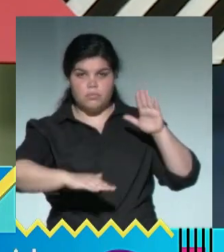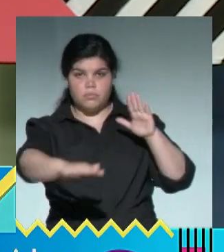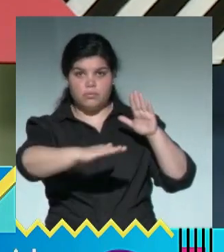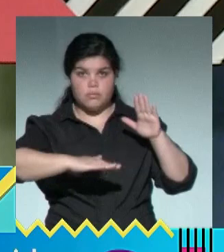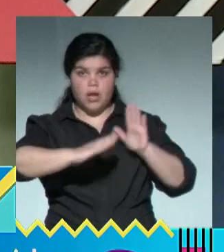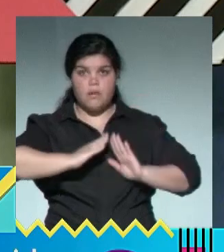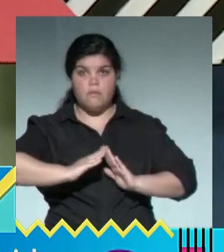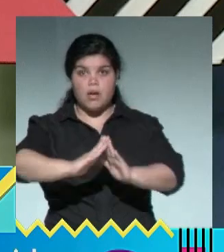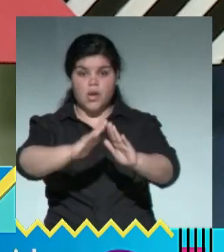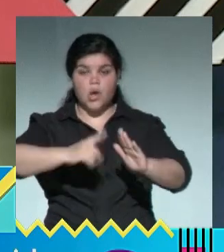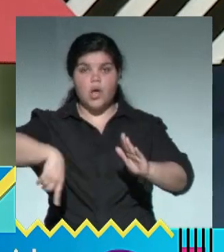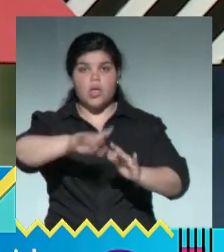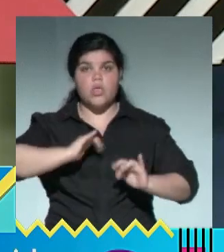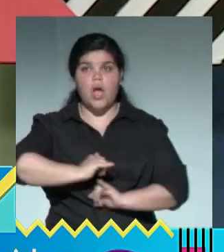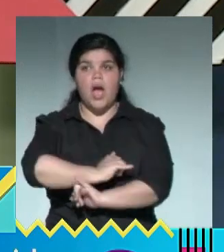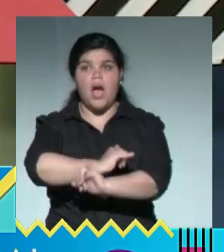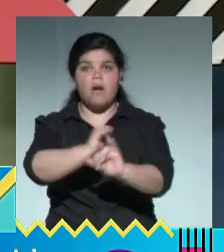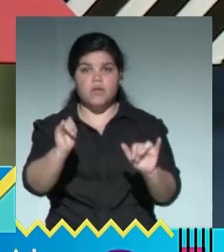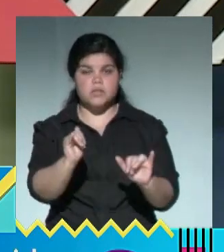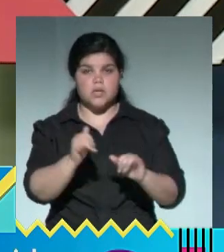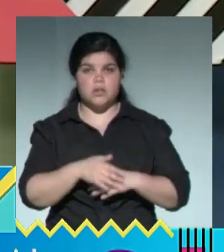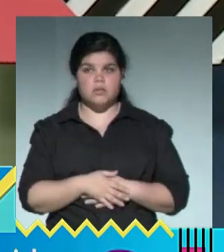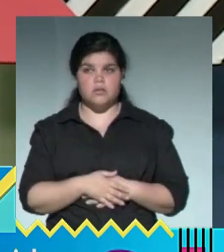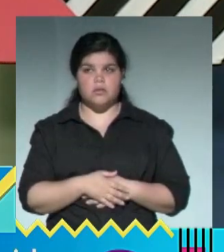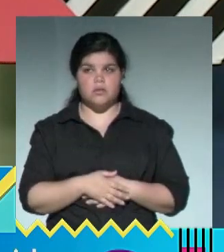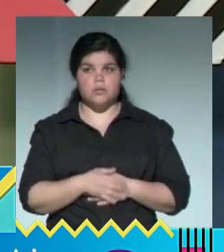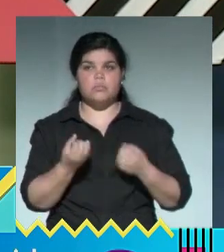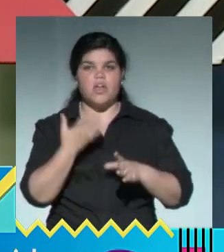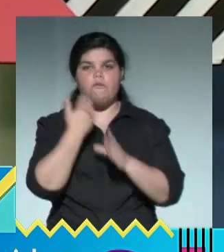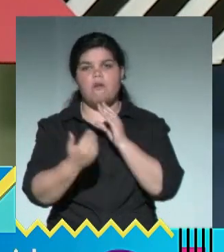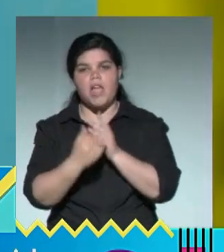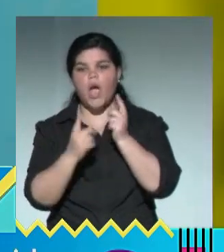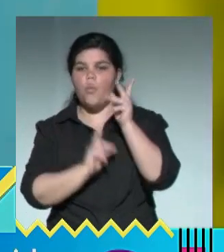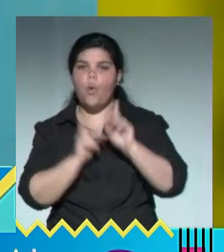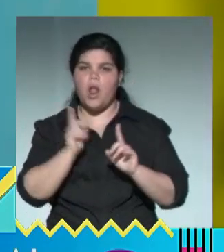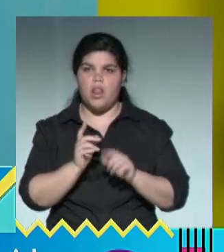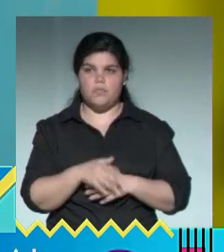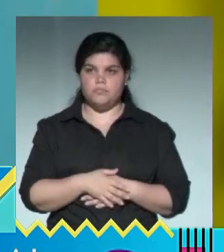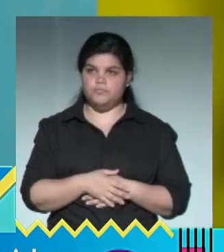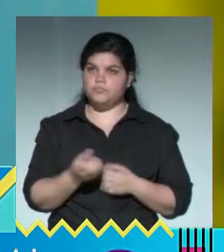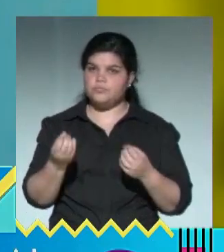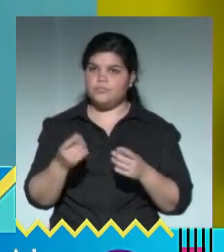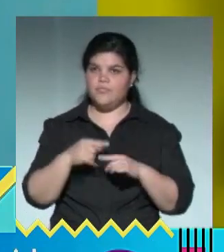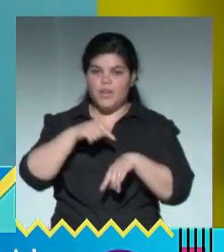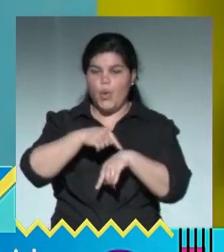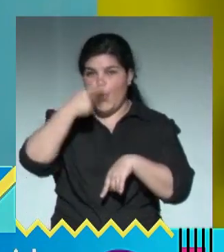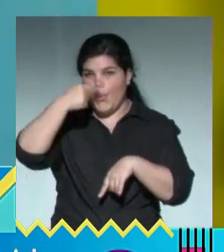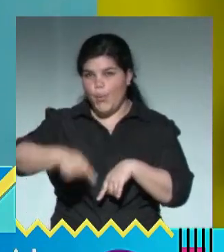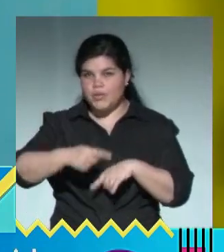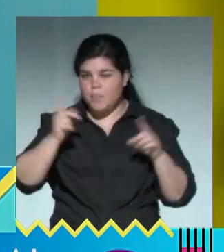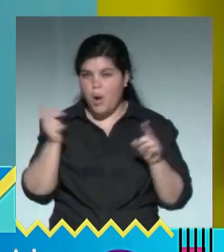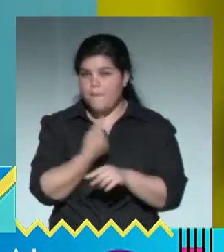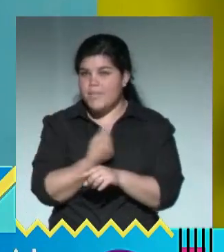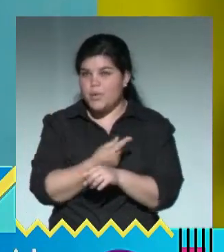notificando y avisando principalmente sobre las faltas y las falencias, ¿no? Bien. Bueno, Sebastián, te exprimimos en estos últimos minutos,